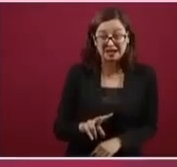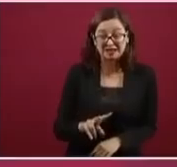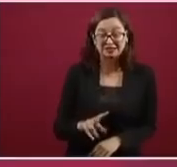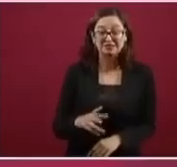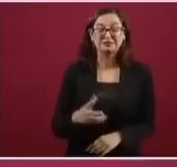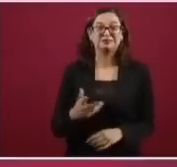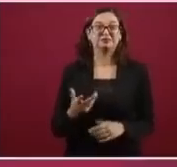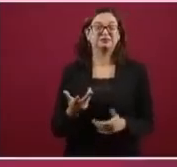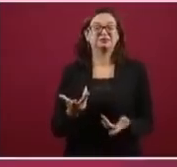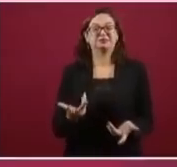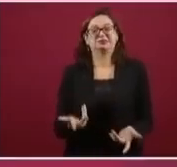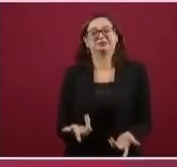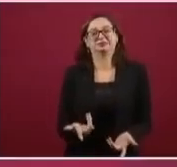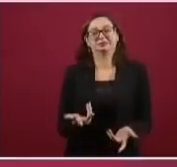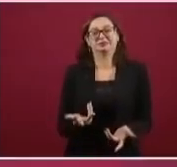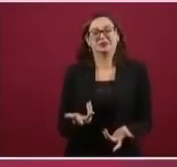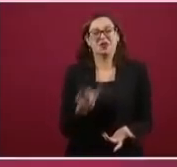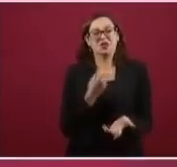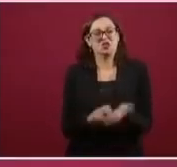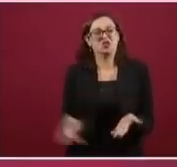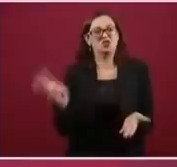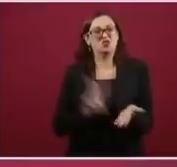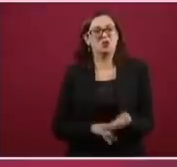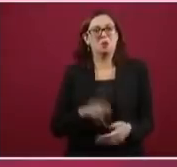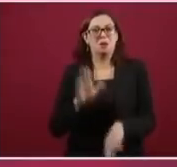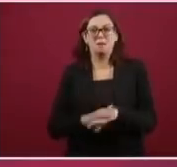está pagando un sobreprecio